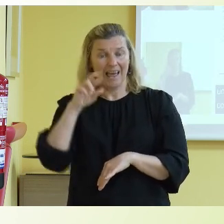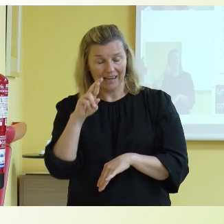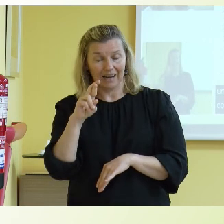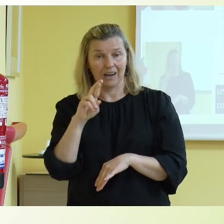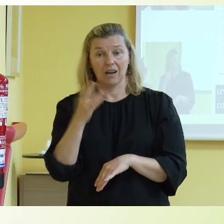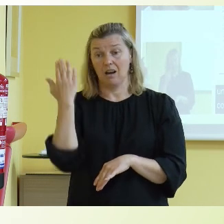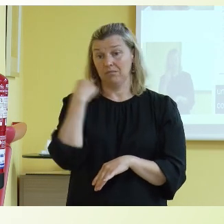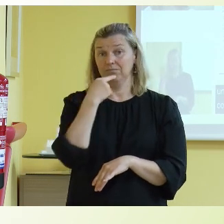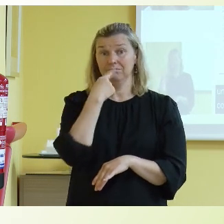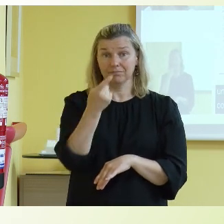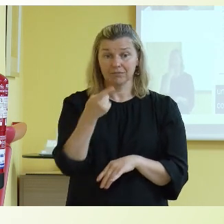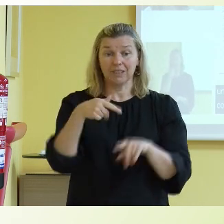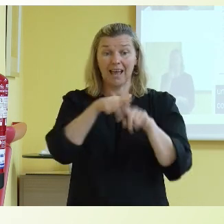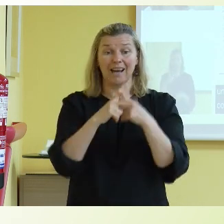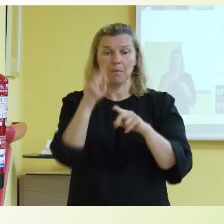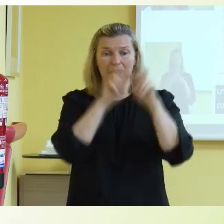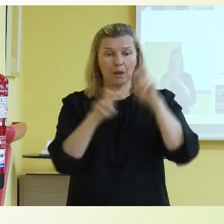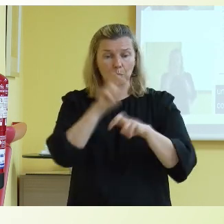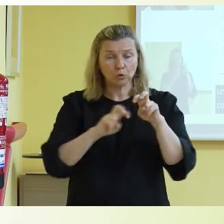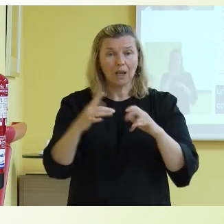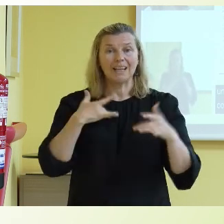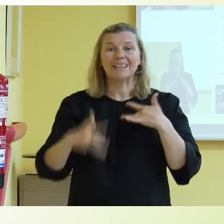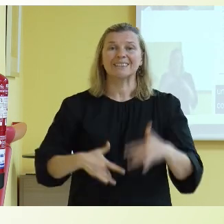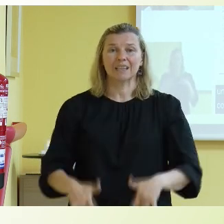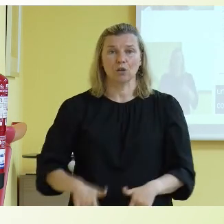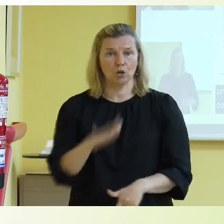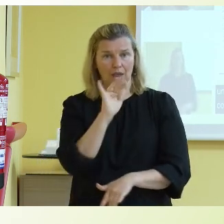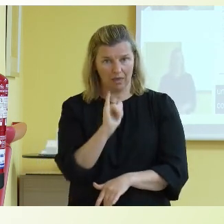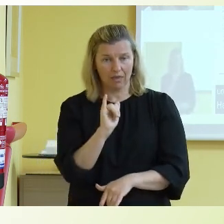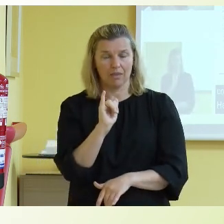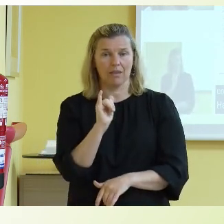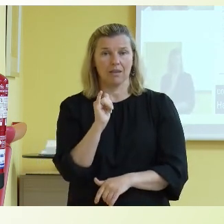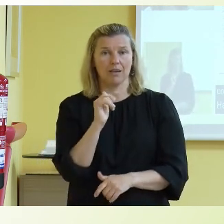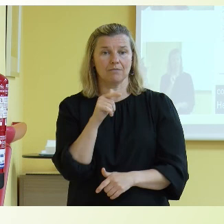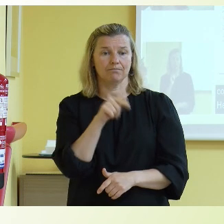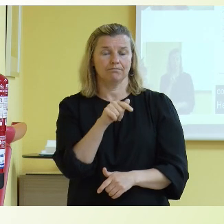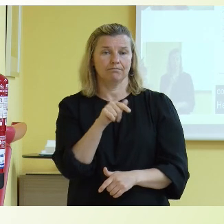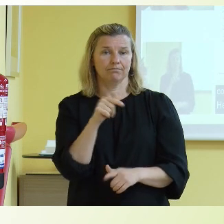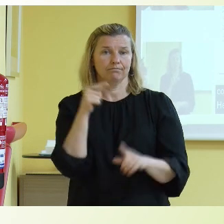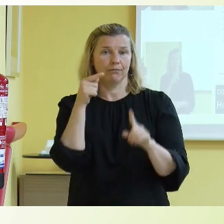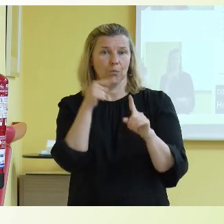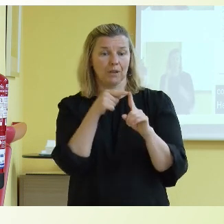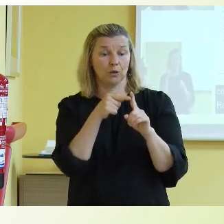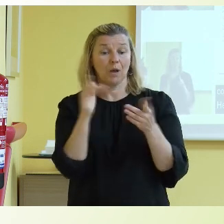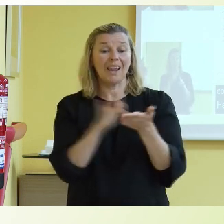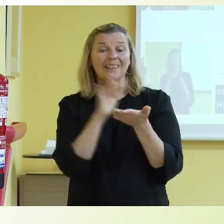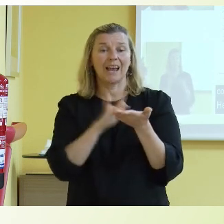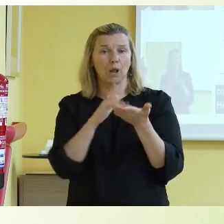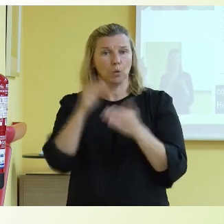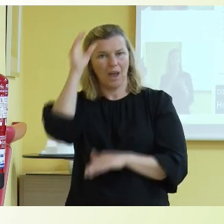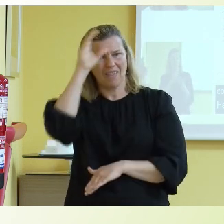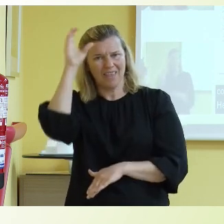anteriormente que hay una herramienta de búsqueda por signos y síntomas. Se trata de una herramienta basada en la literatura